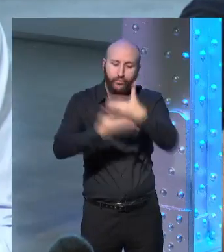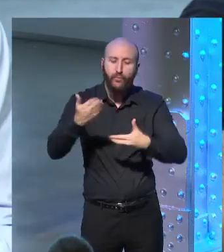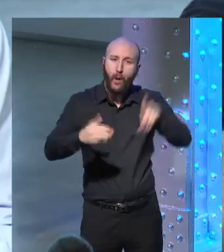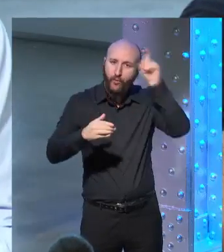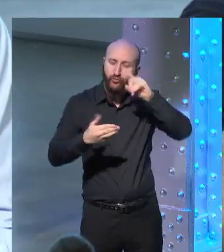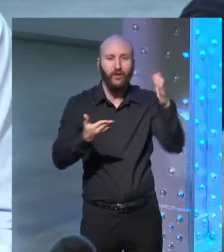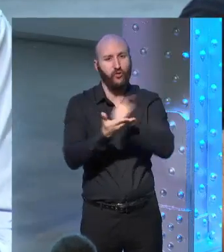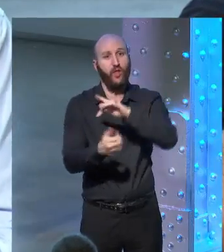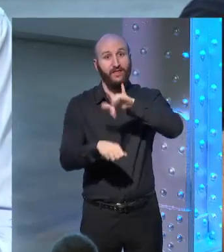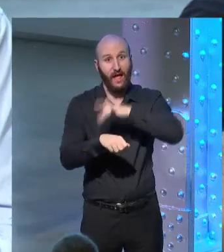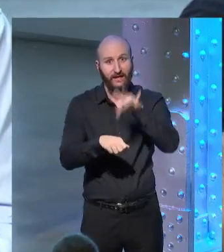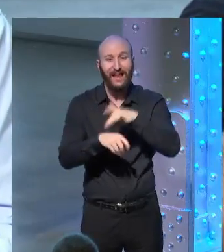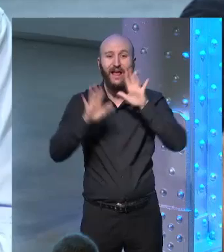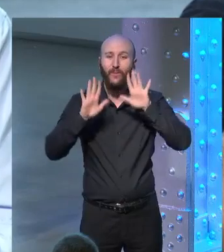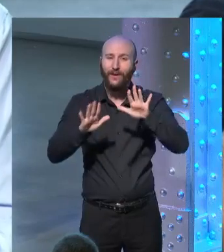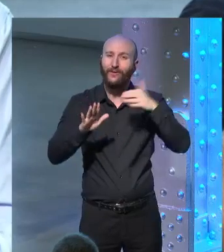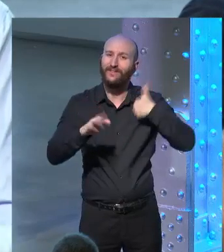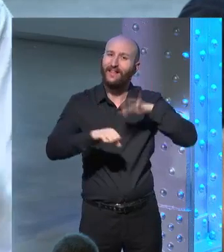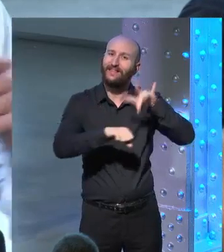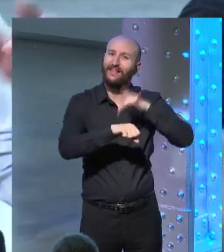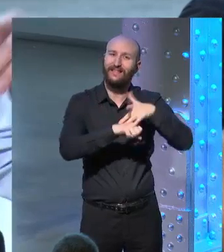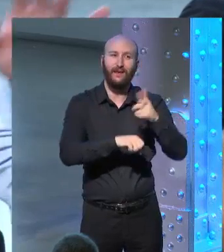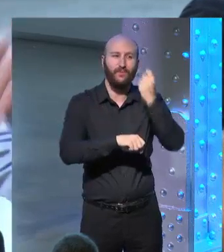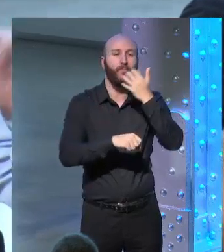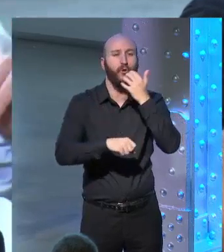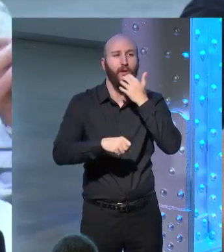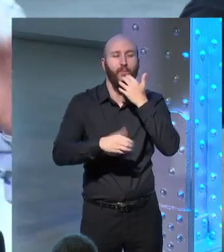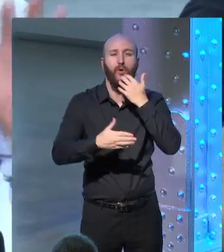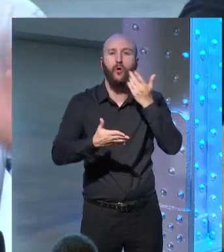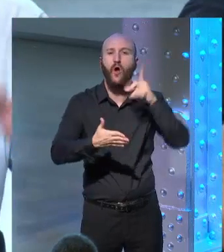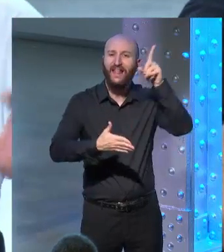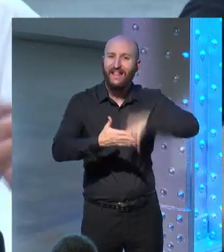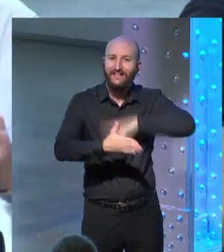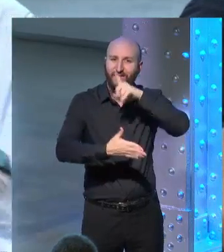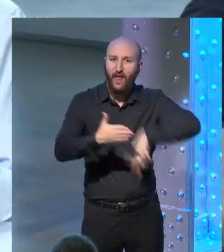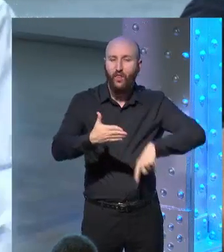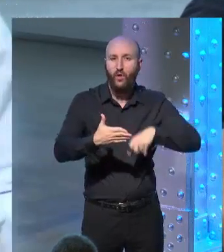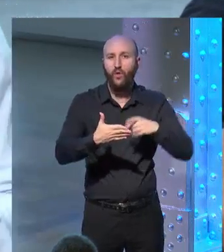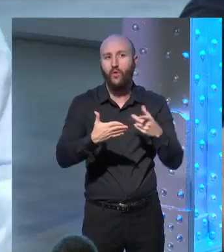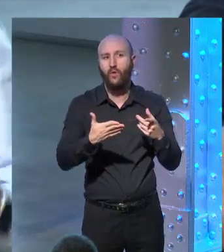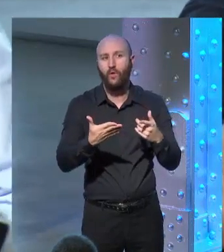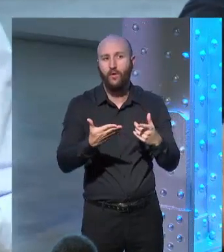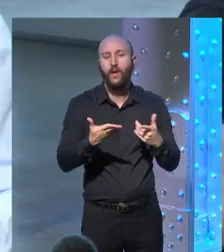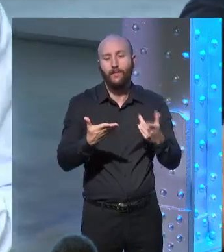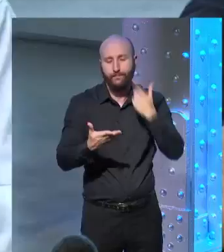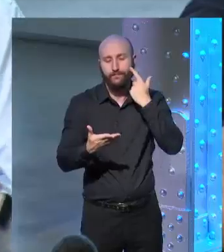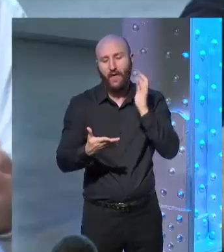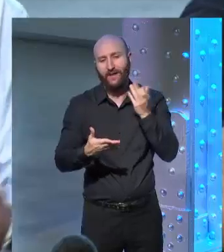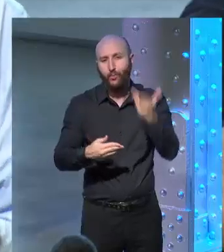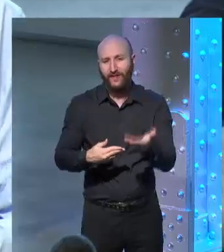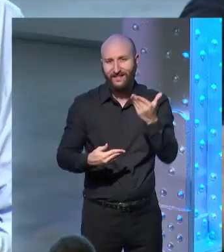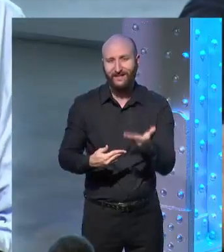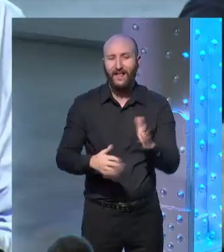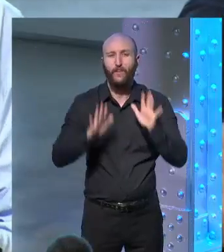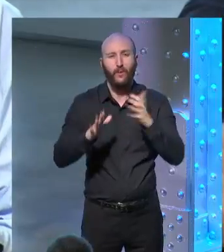se ha hecho de manera habitual es introducir cacharros, y no lo quiero, o sea, son importantes, ¿vale? Pero